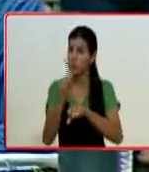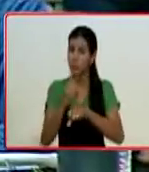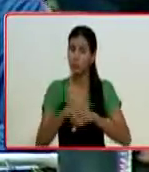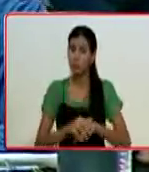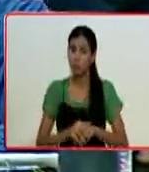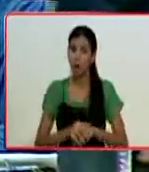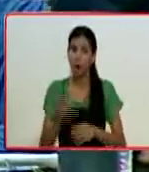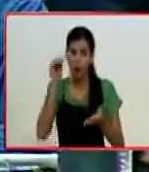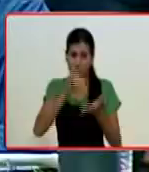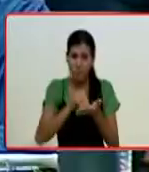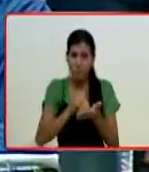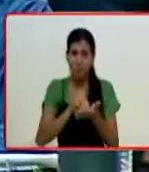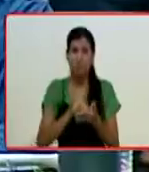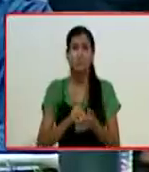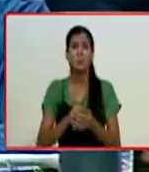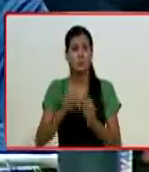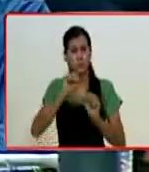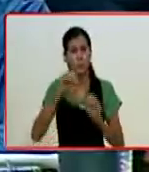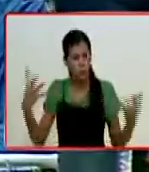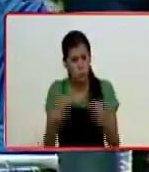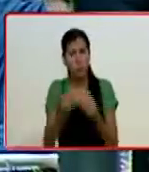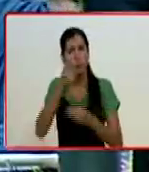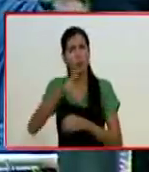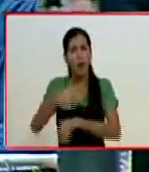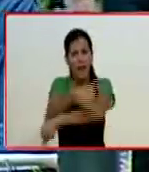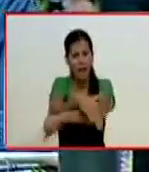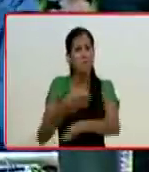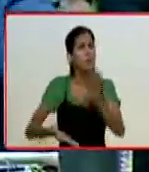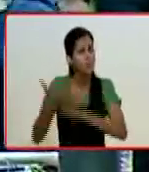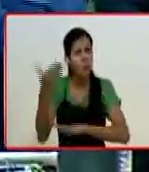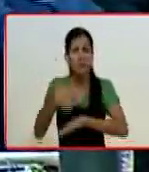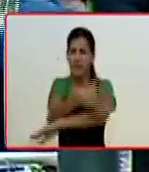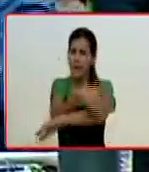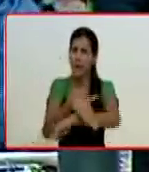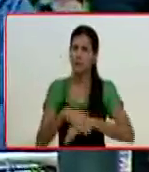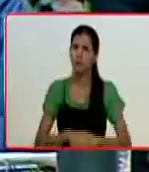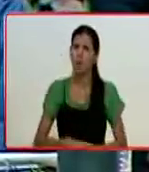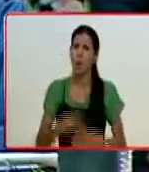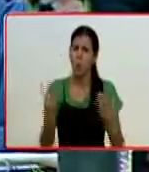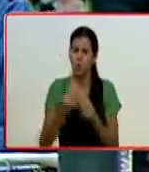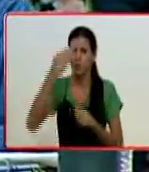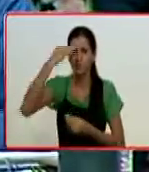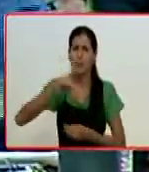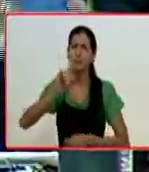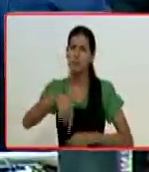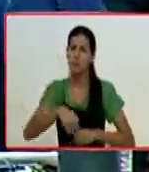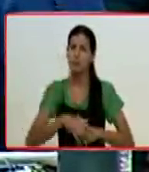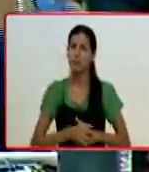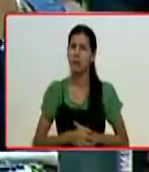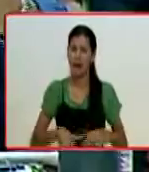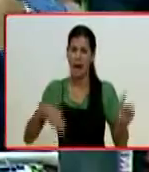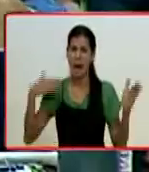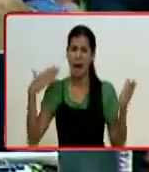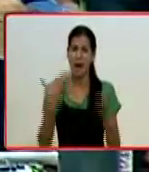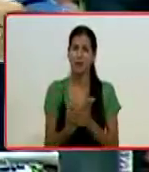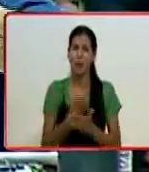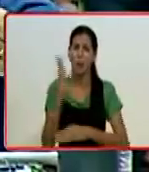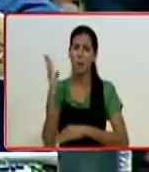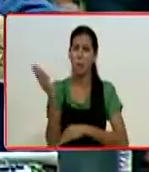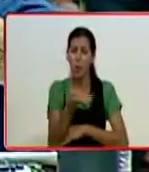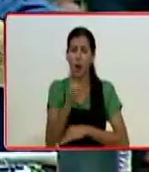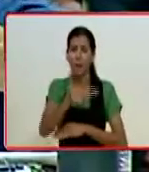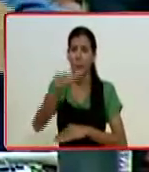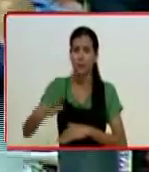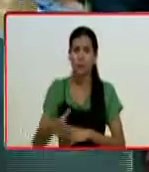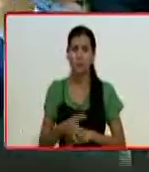voy a combatir con el pueblo en la calle y con la Fuerza Armada hasta que derrotemos a los